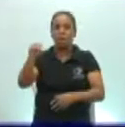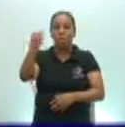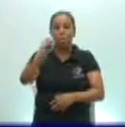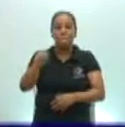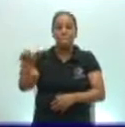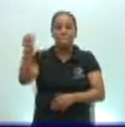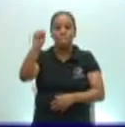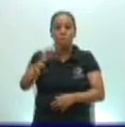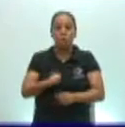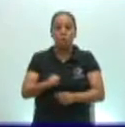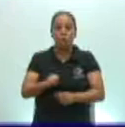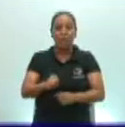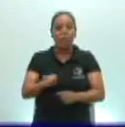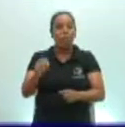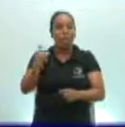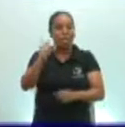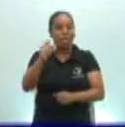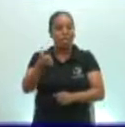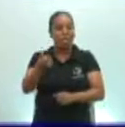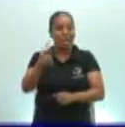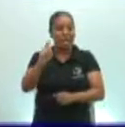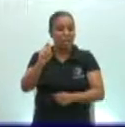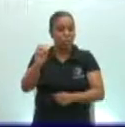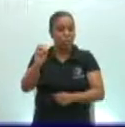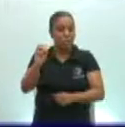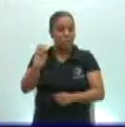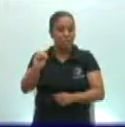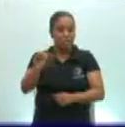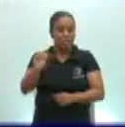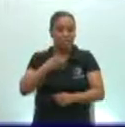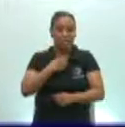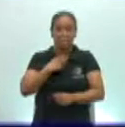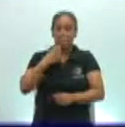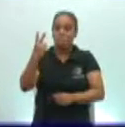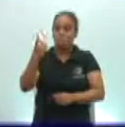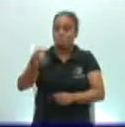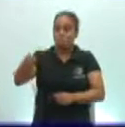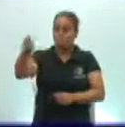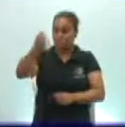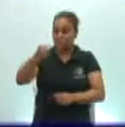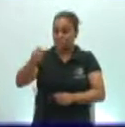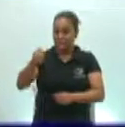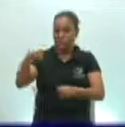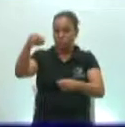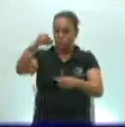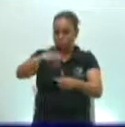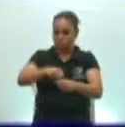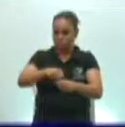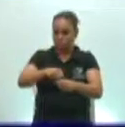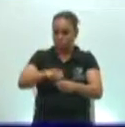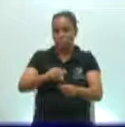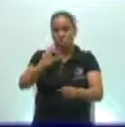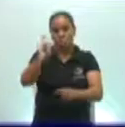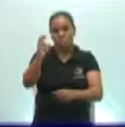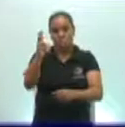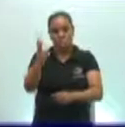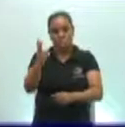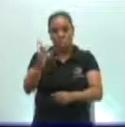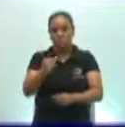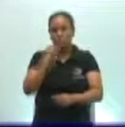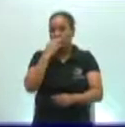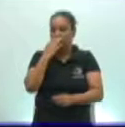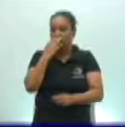decir, moléculas que están formadas por 2 átomos del elemento químico oxígeno. En la clase anterior, con